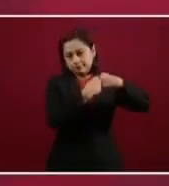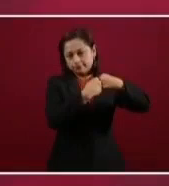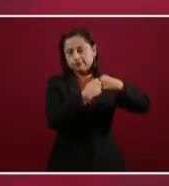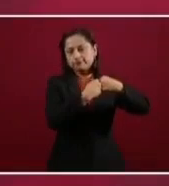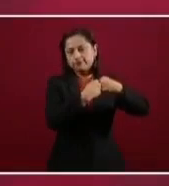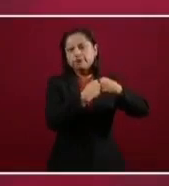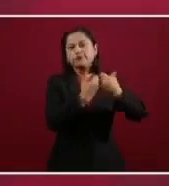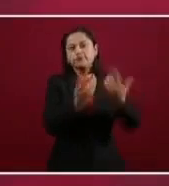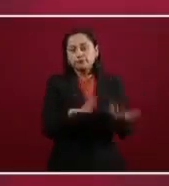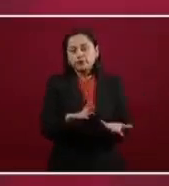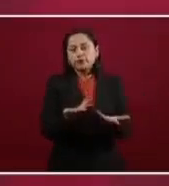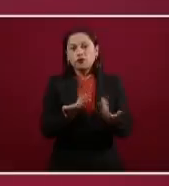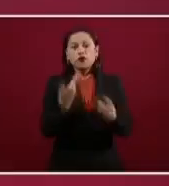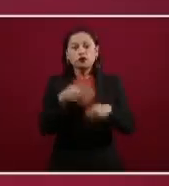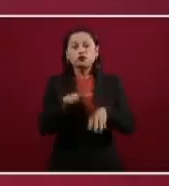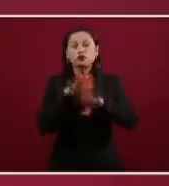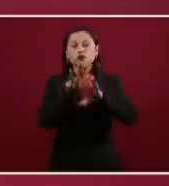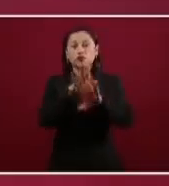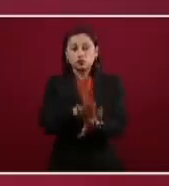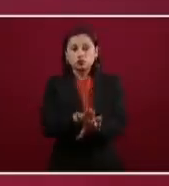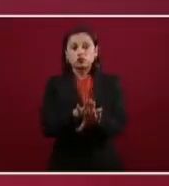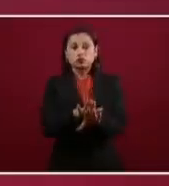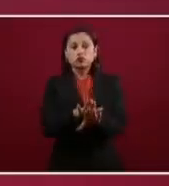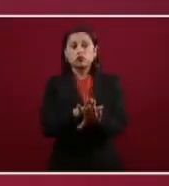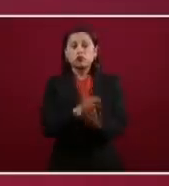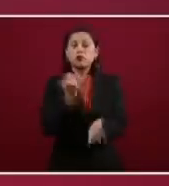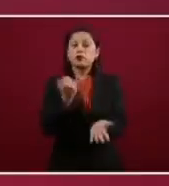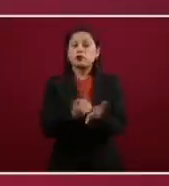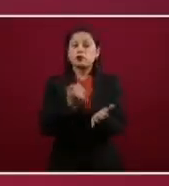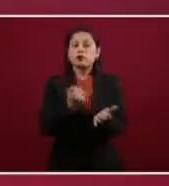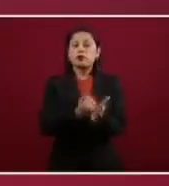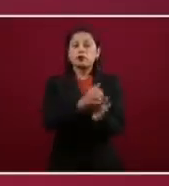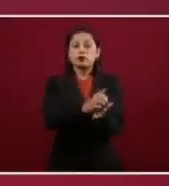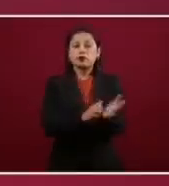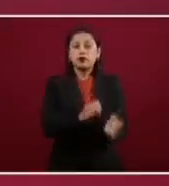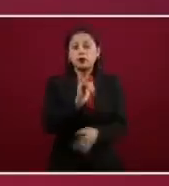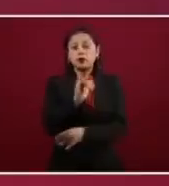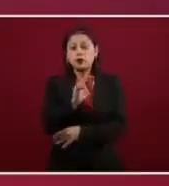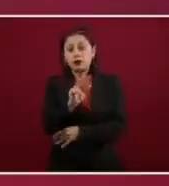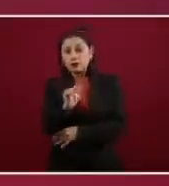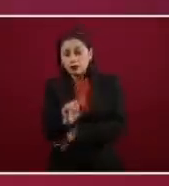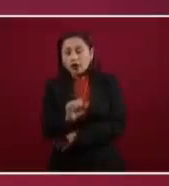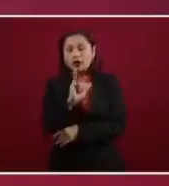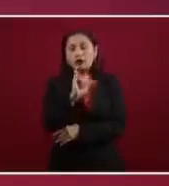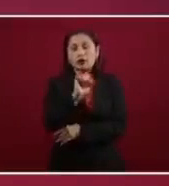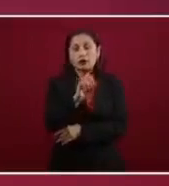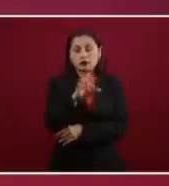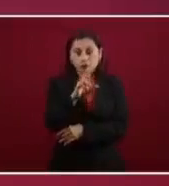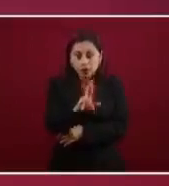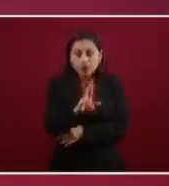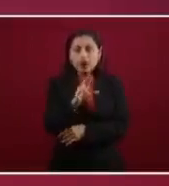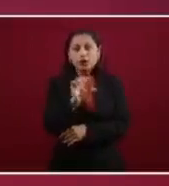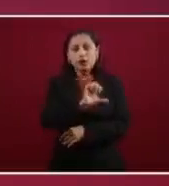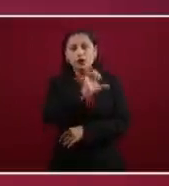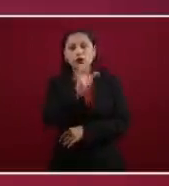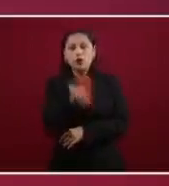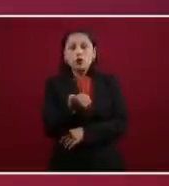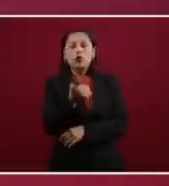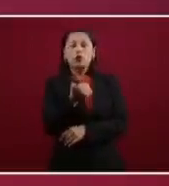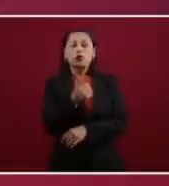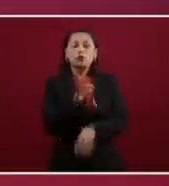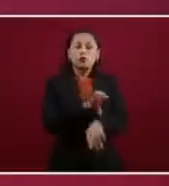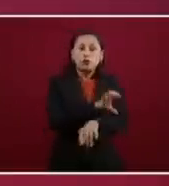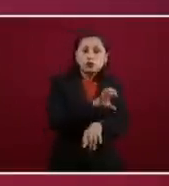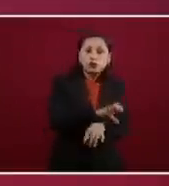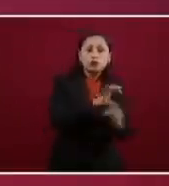tiene que ver con las reducciones estímulos fiscales de reducción de iva y ese ere homologación de precios de energéticos